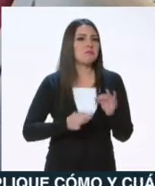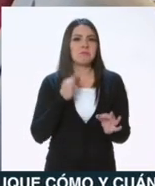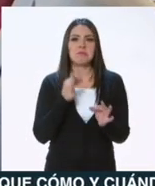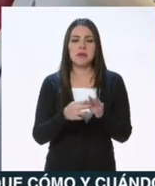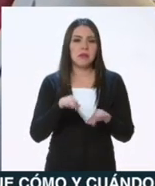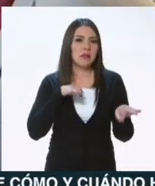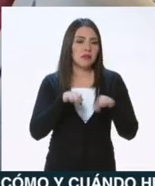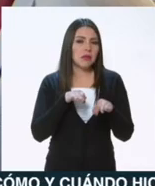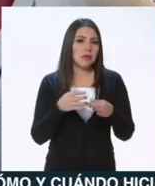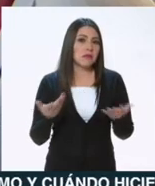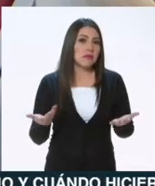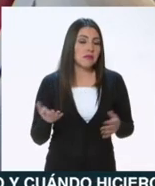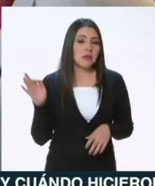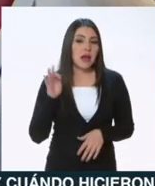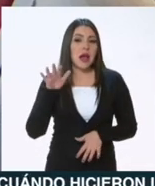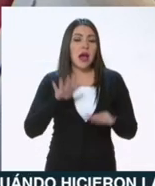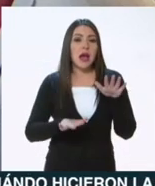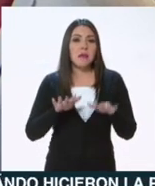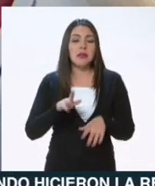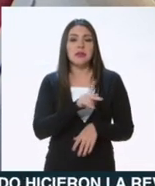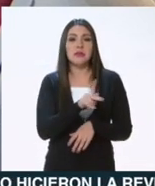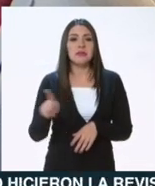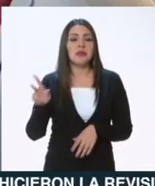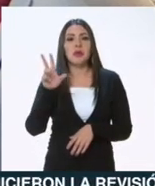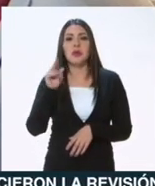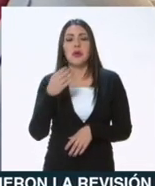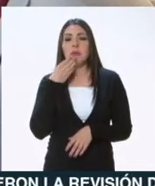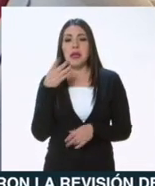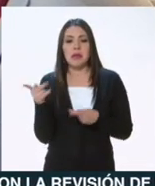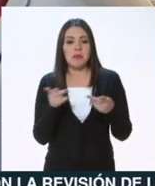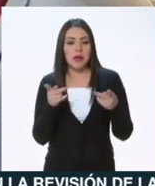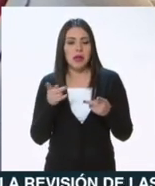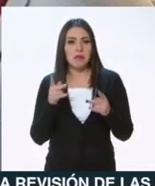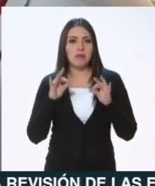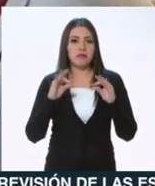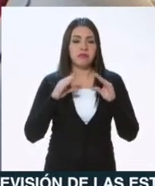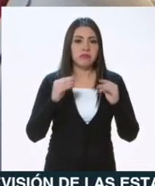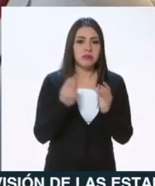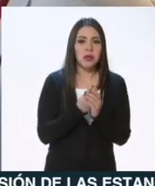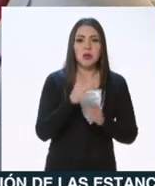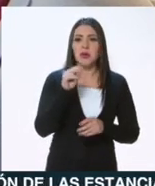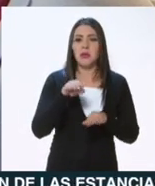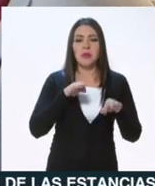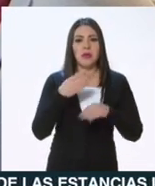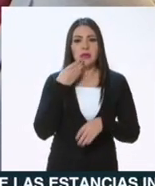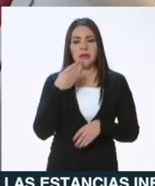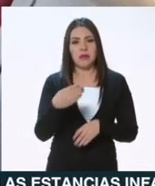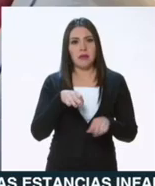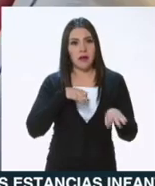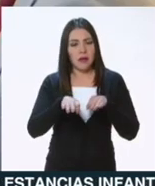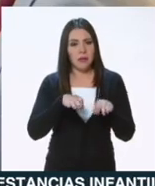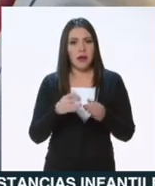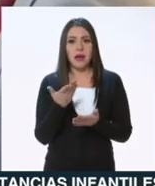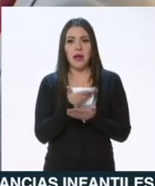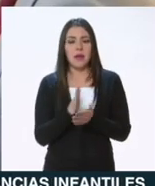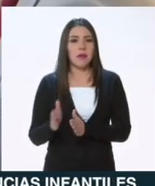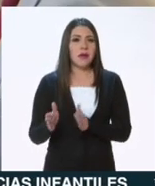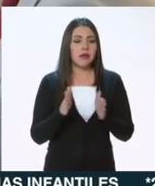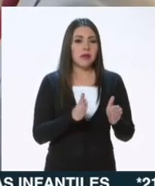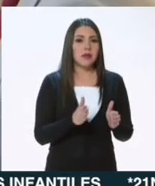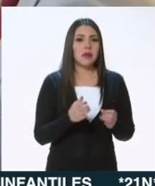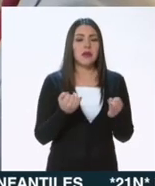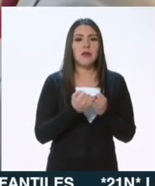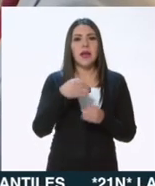trabajo, quizá porque a veces no son suficientes, porque no están preparados, pero no lo están haciendo. Y ya no digamos desde el punto de